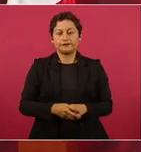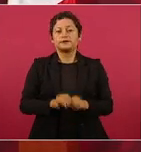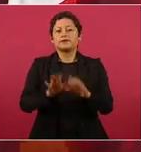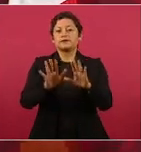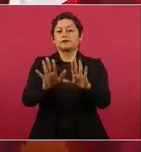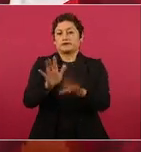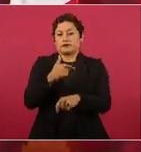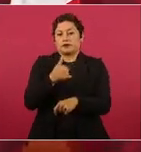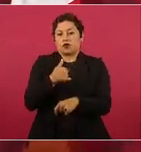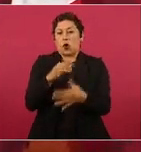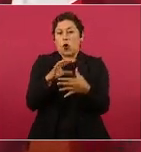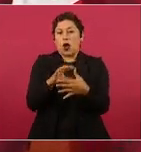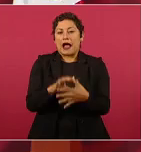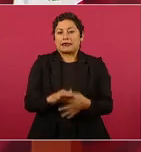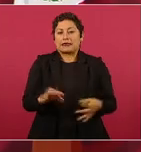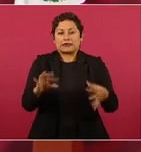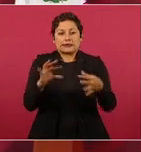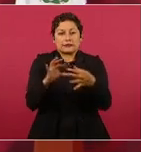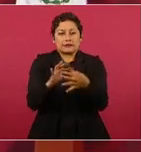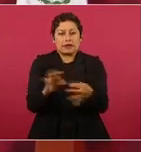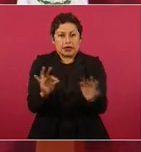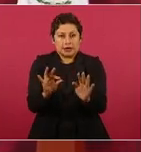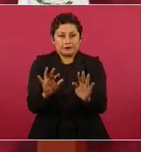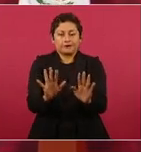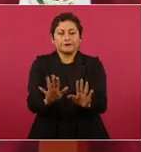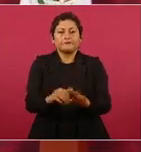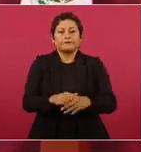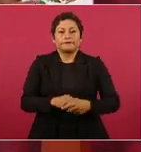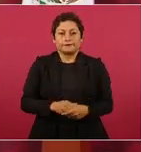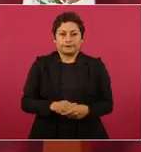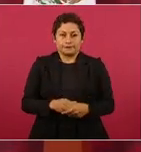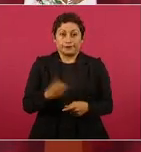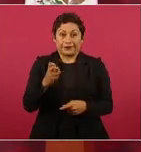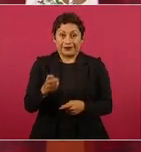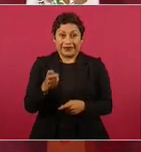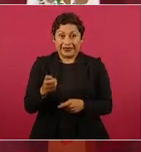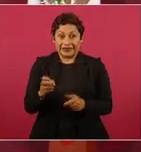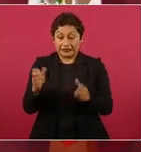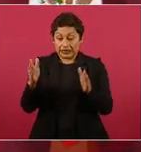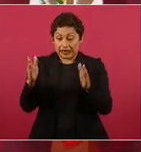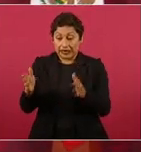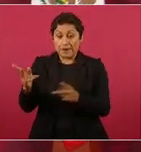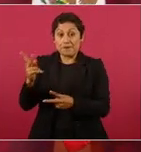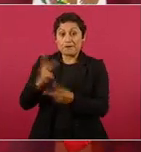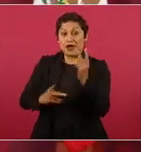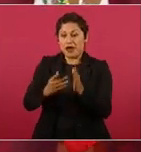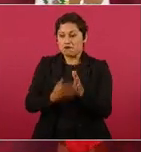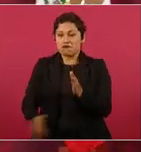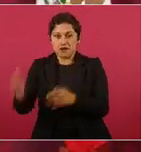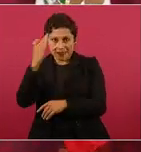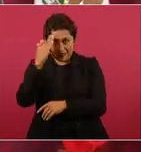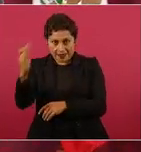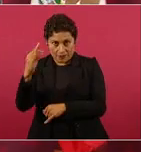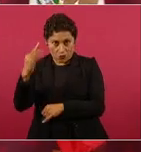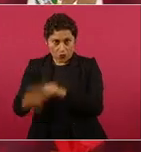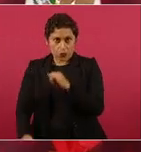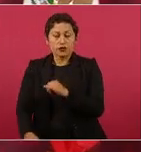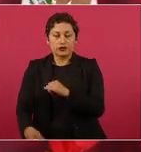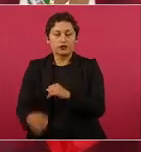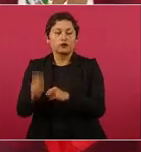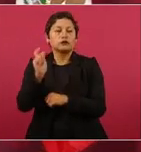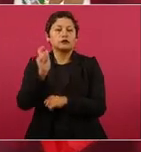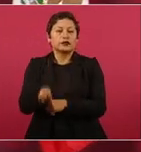comentar algo de ese paquete. Se va a